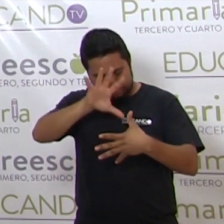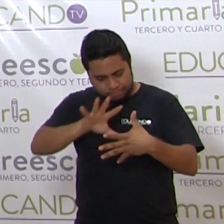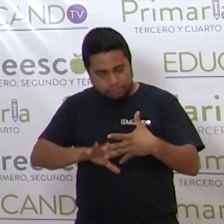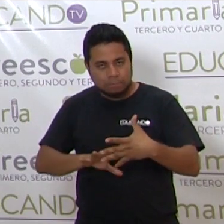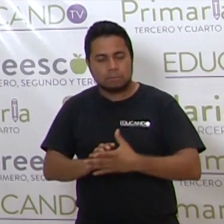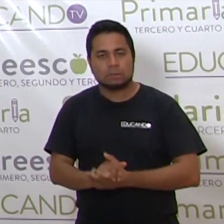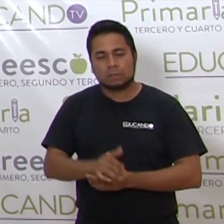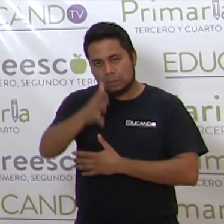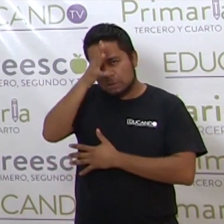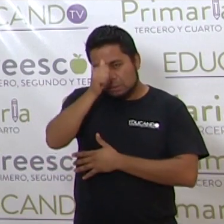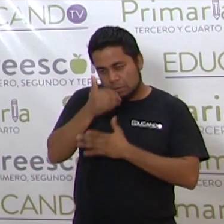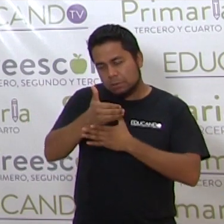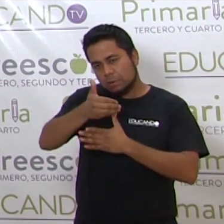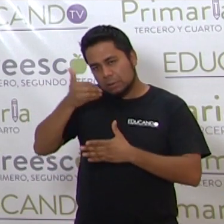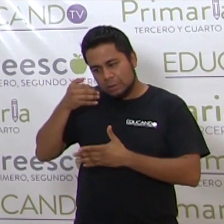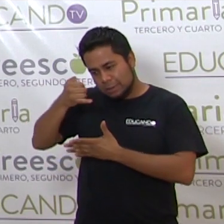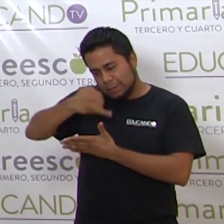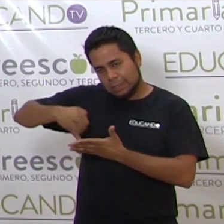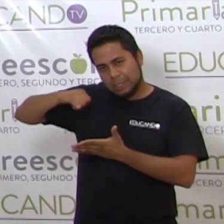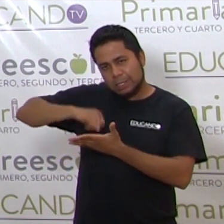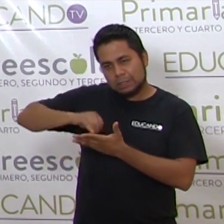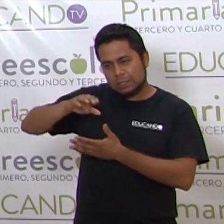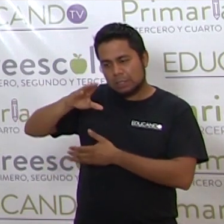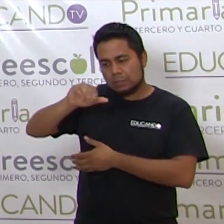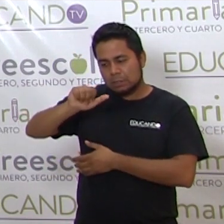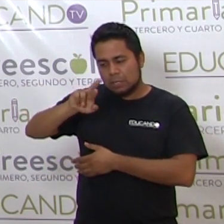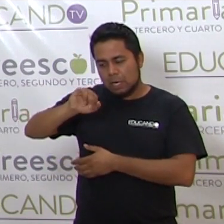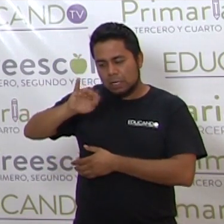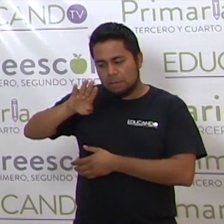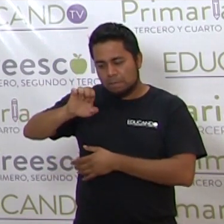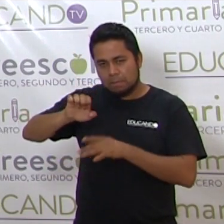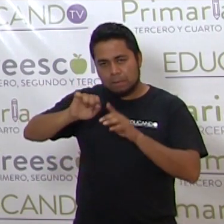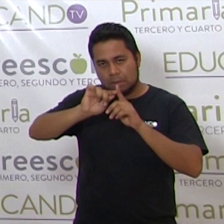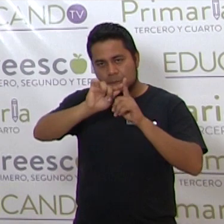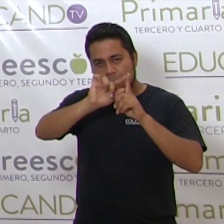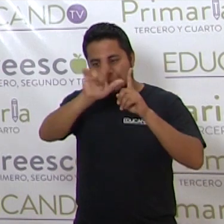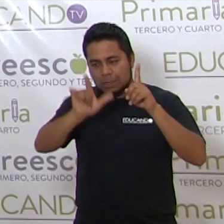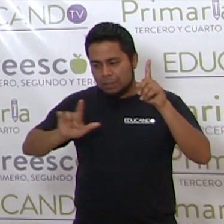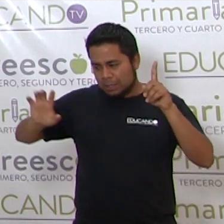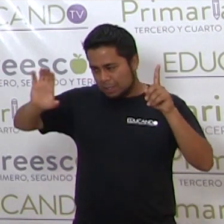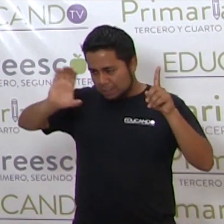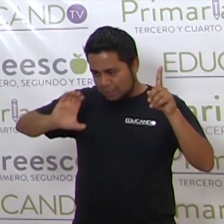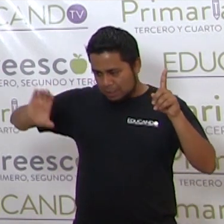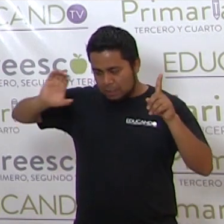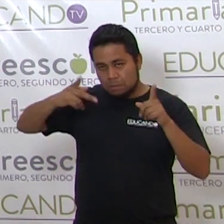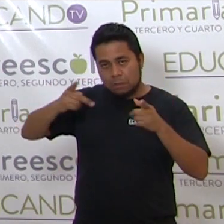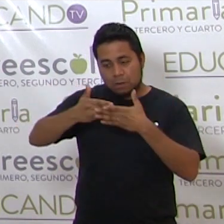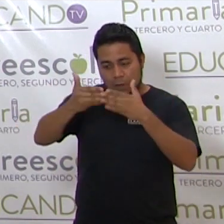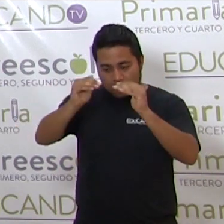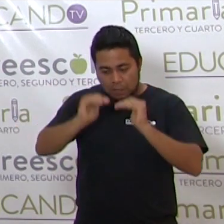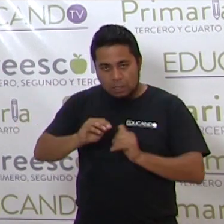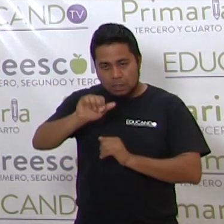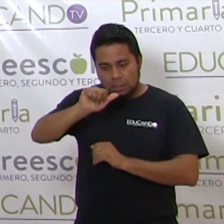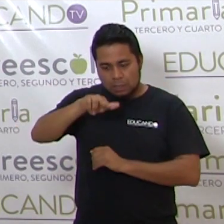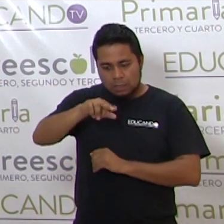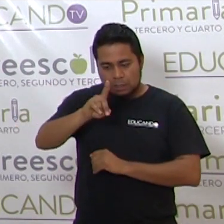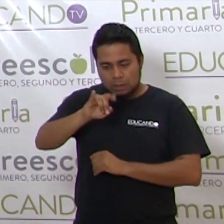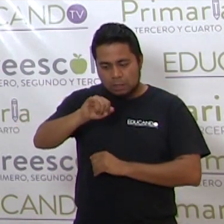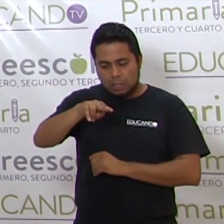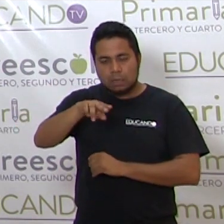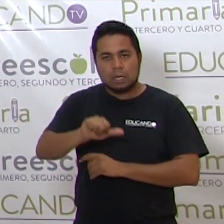estábamos entonces en las islas del caribe pero ahora nos vamos a ir a la región andina saben dónde está la región